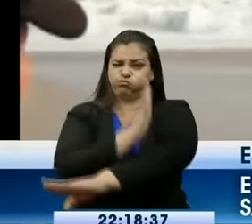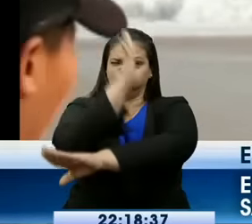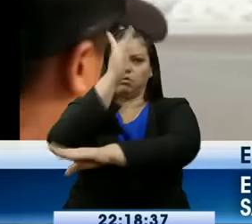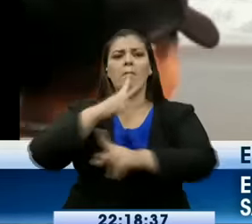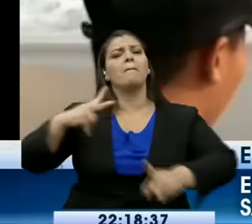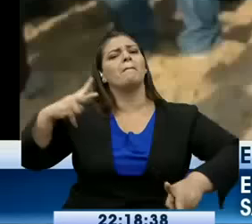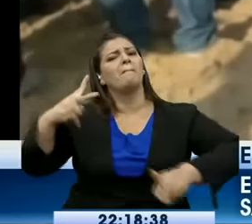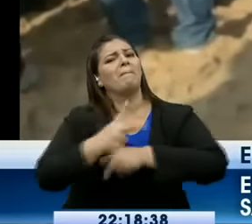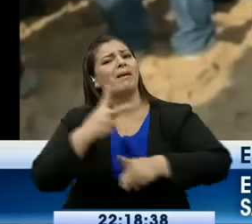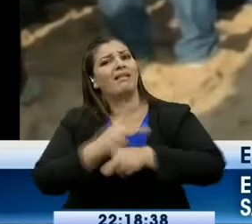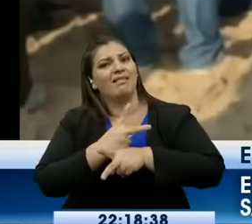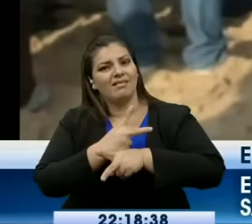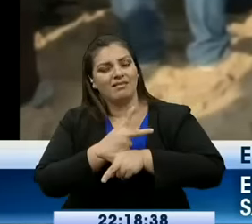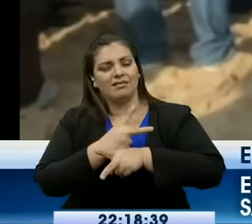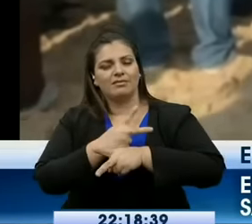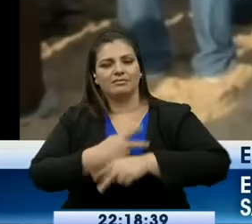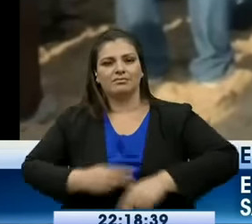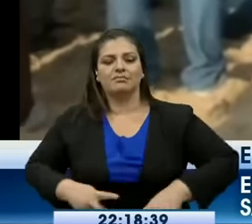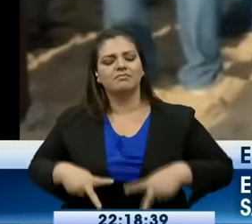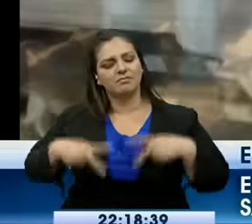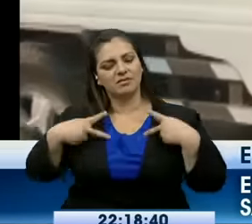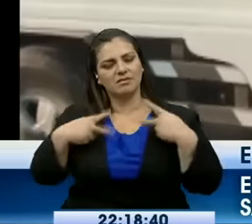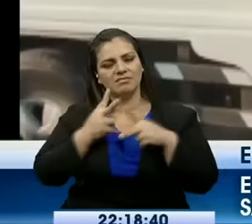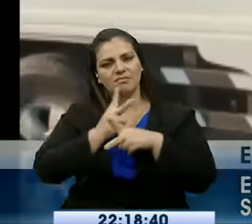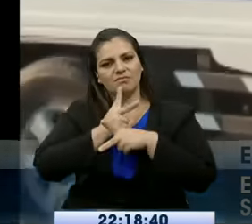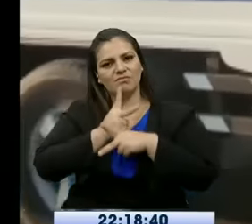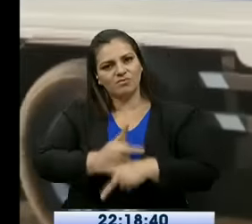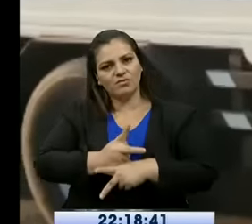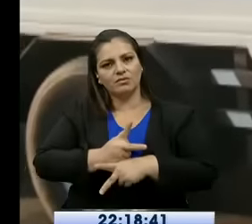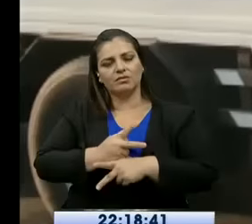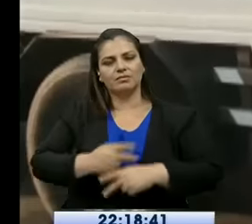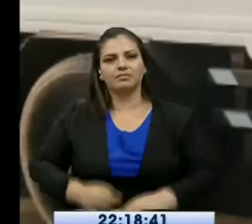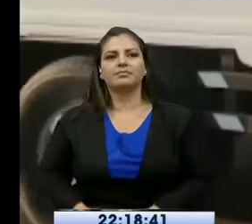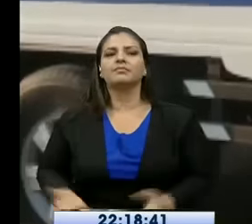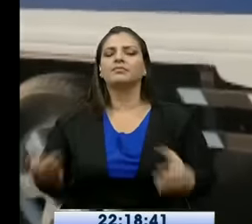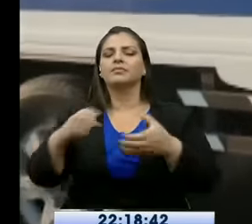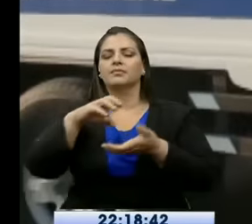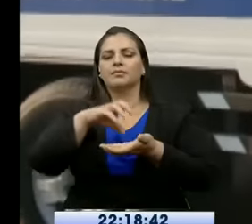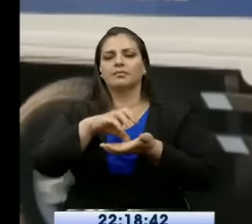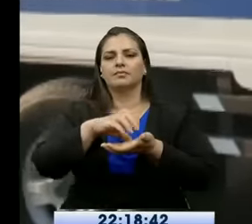evitar pérdidas de vidas humanas. Desde la provincia de Santa Elena, informó Darwin Villao.